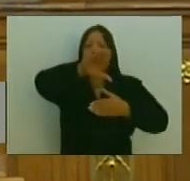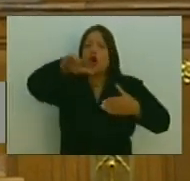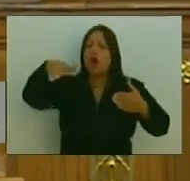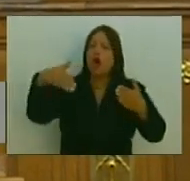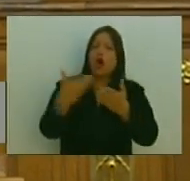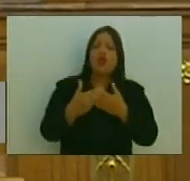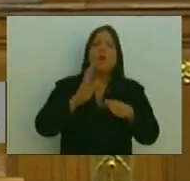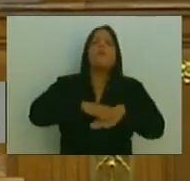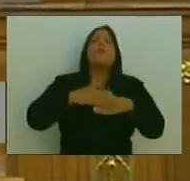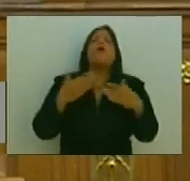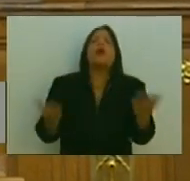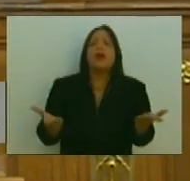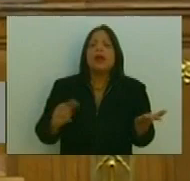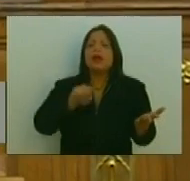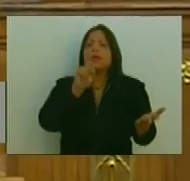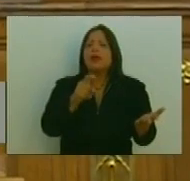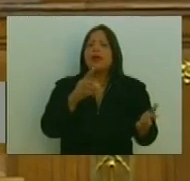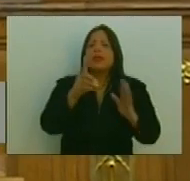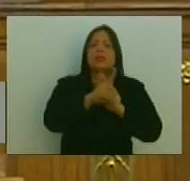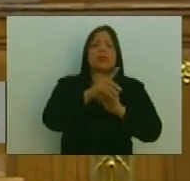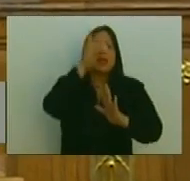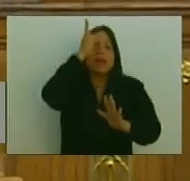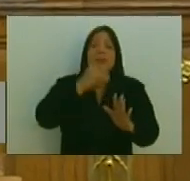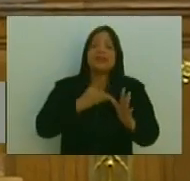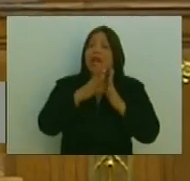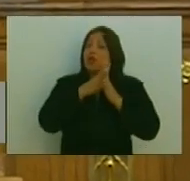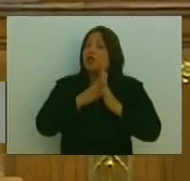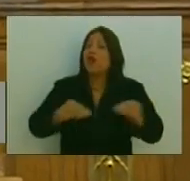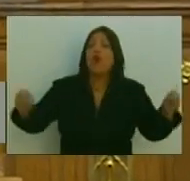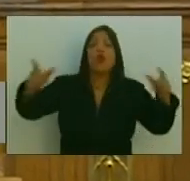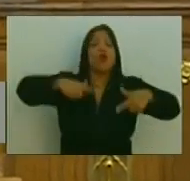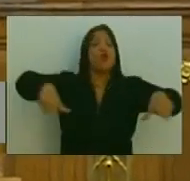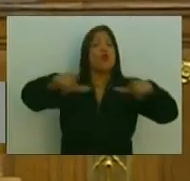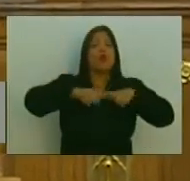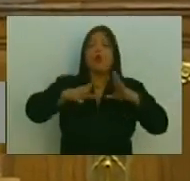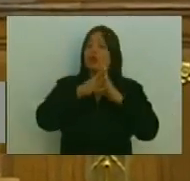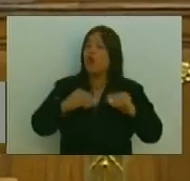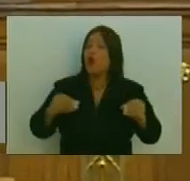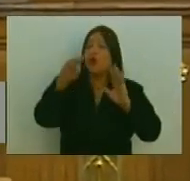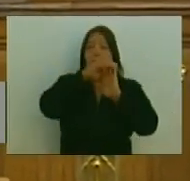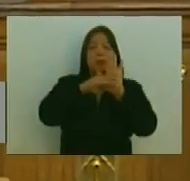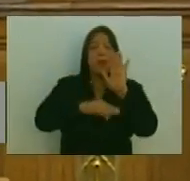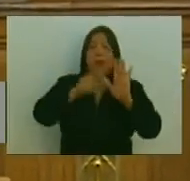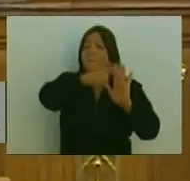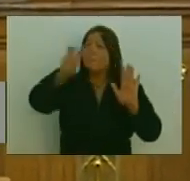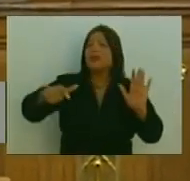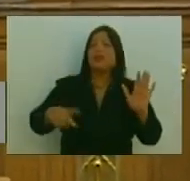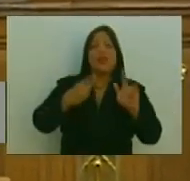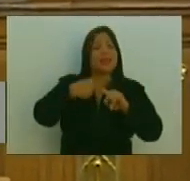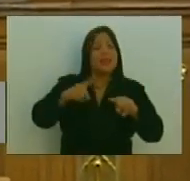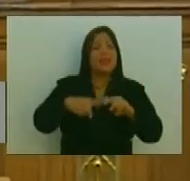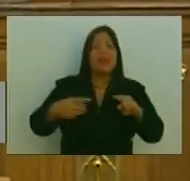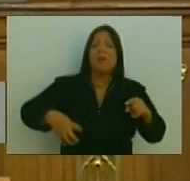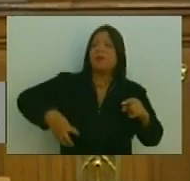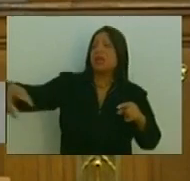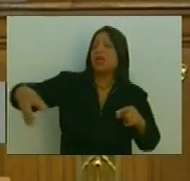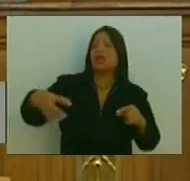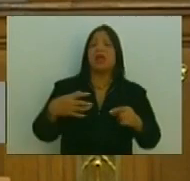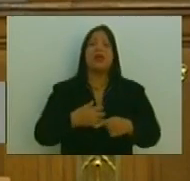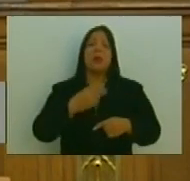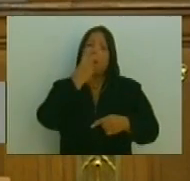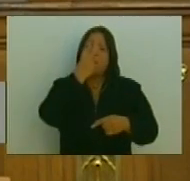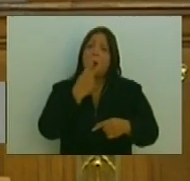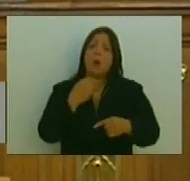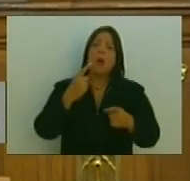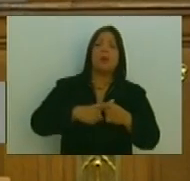transversal, ¿por qué? Porque la discapacidad toca todos los estratos y niveles de la sociedad venezolana. Hay personas con discapacidad ricos, hay personas con discapacidad